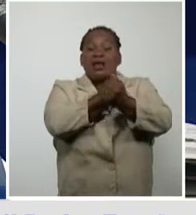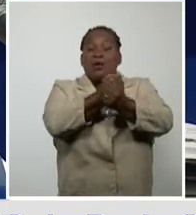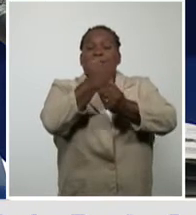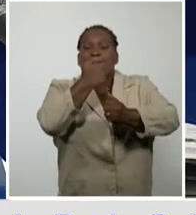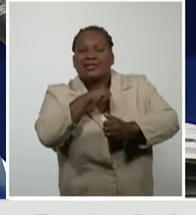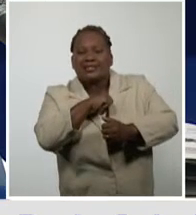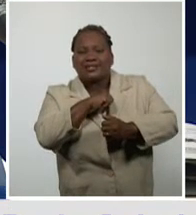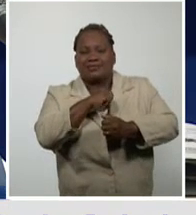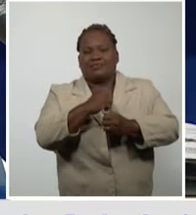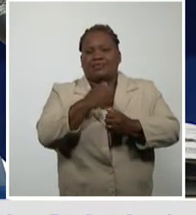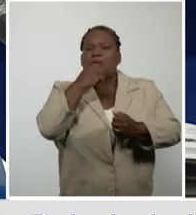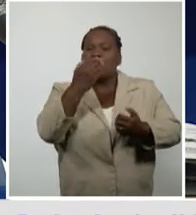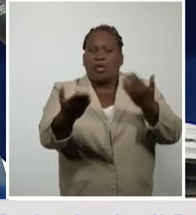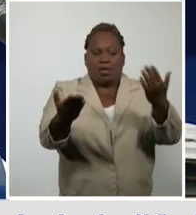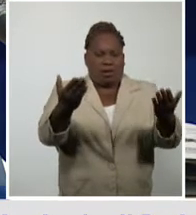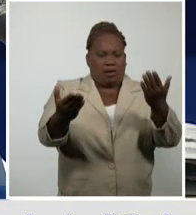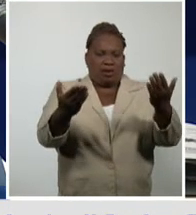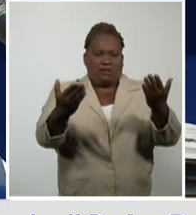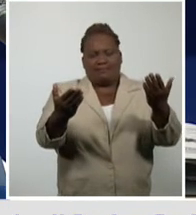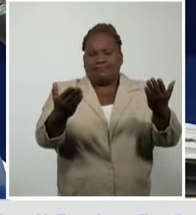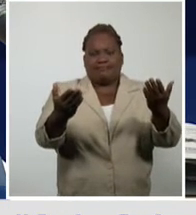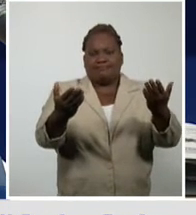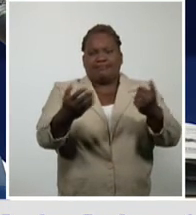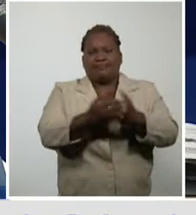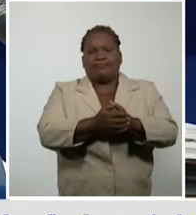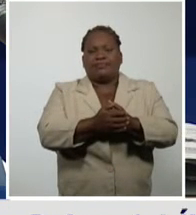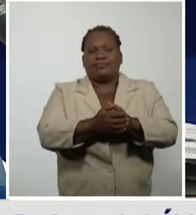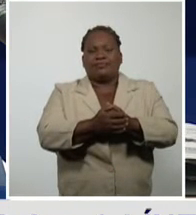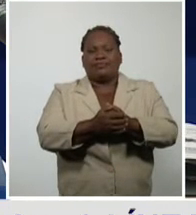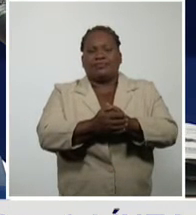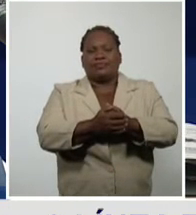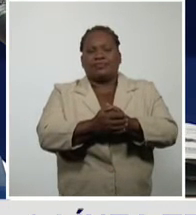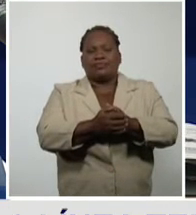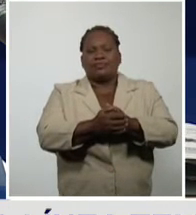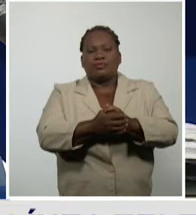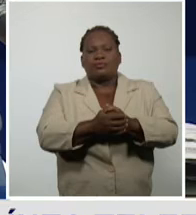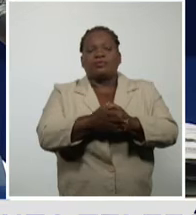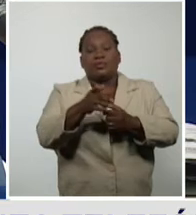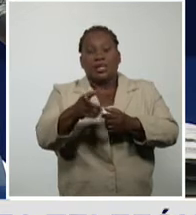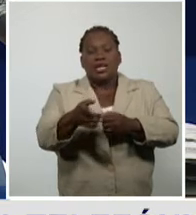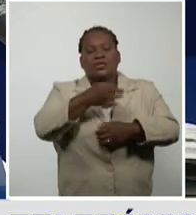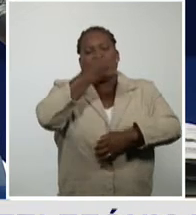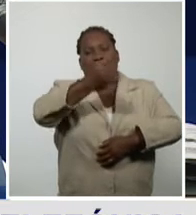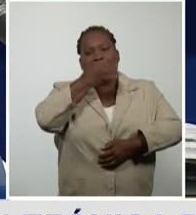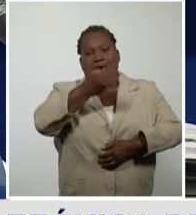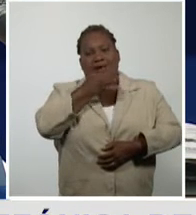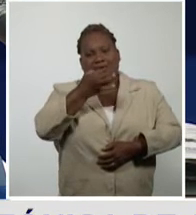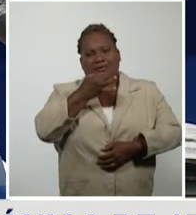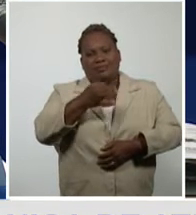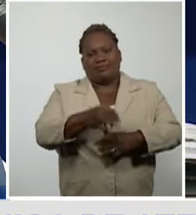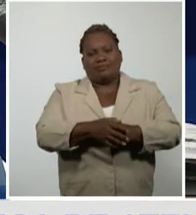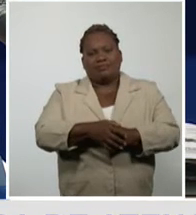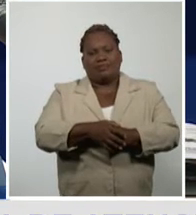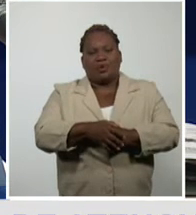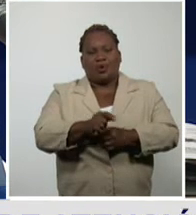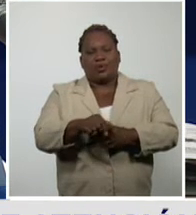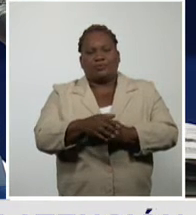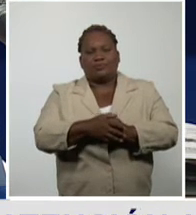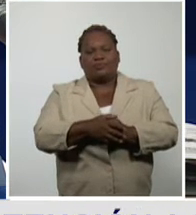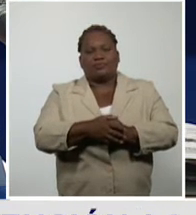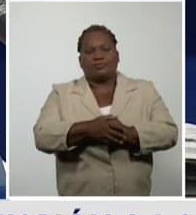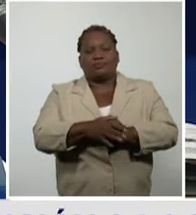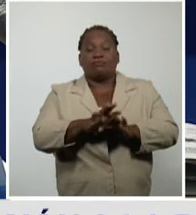relación con esta enfermedad. Era el comentario que quería hacer en el día de hoy. Desde el